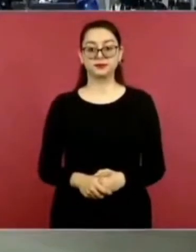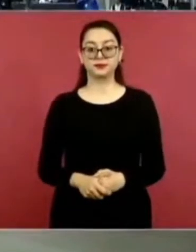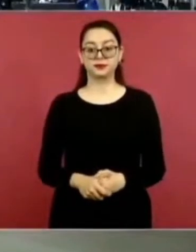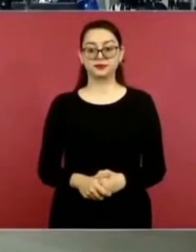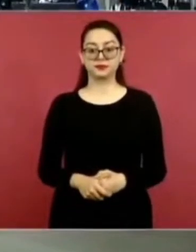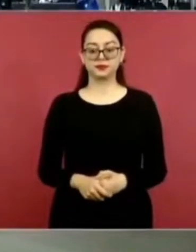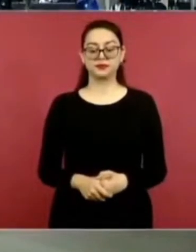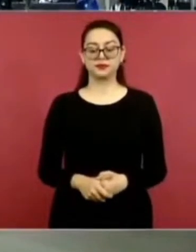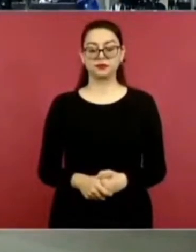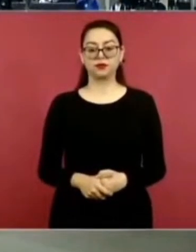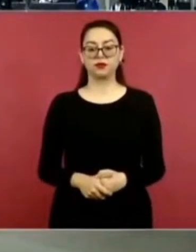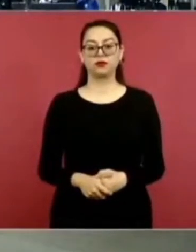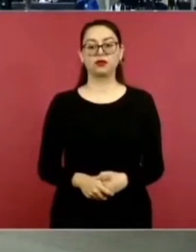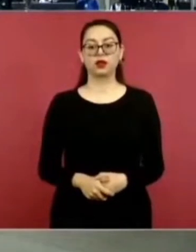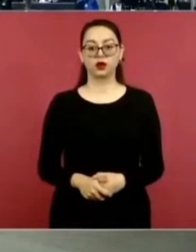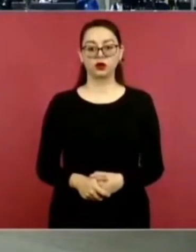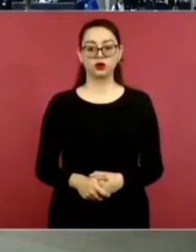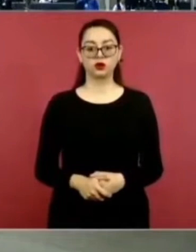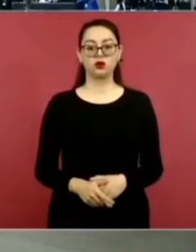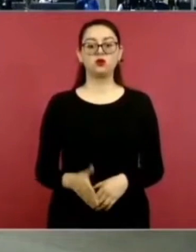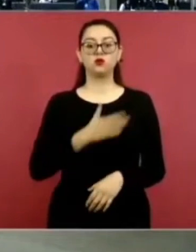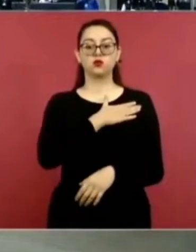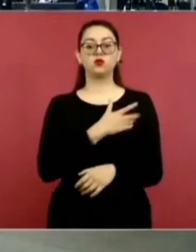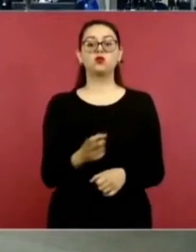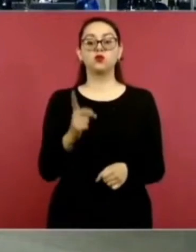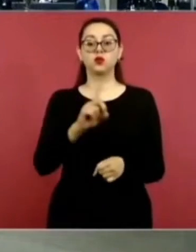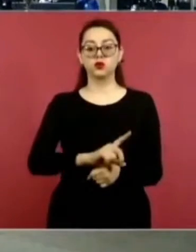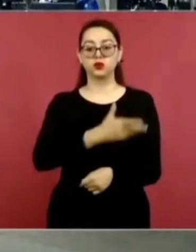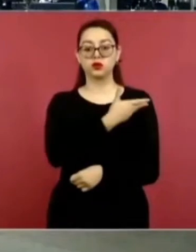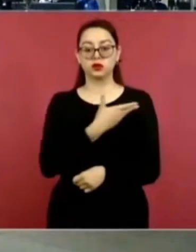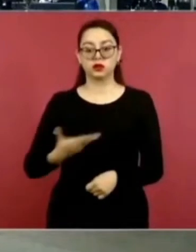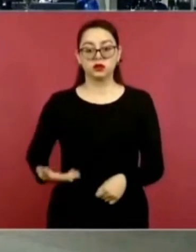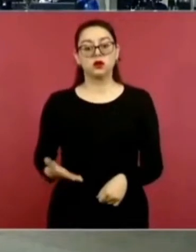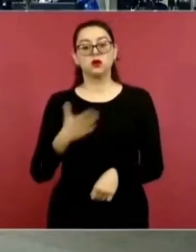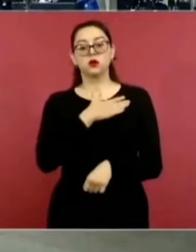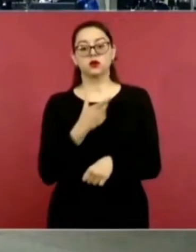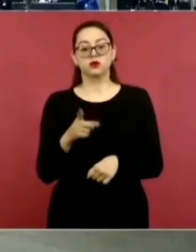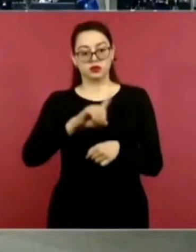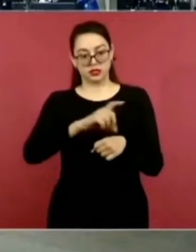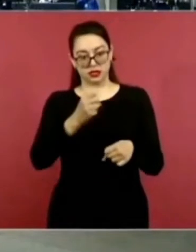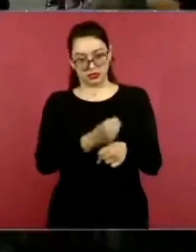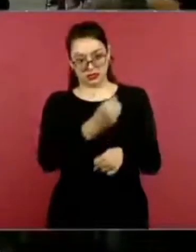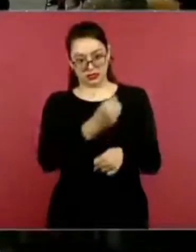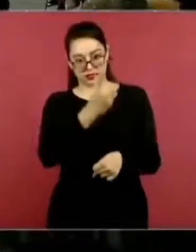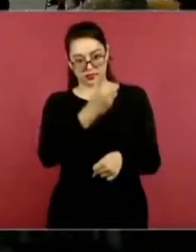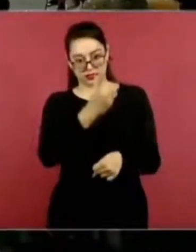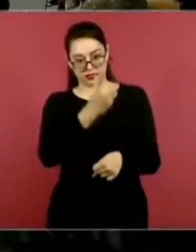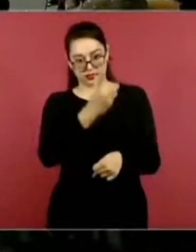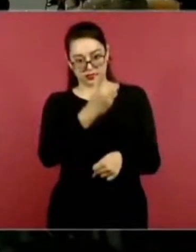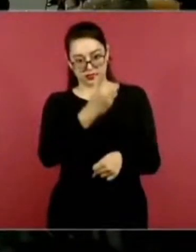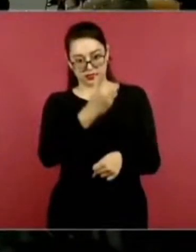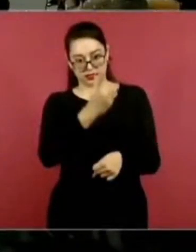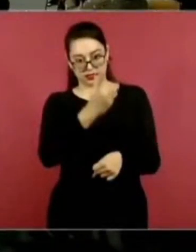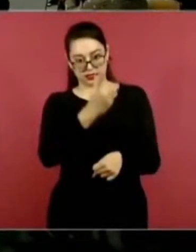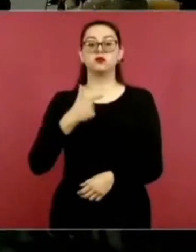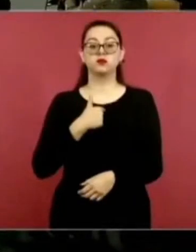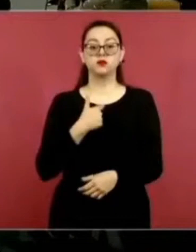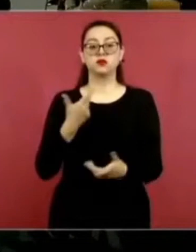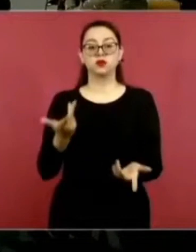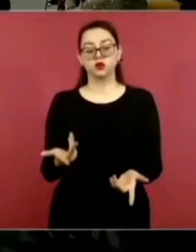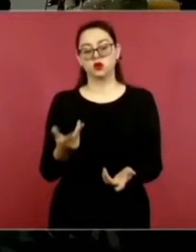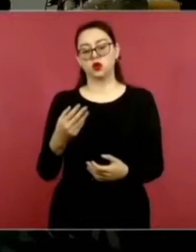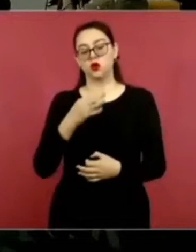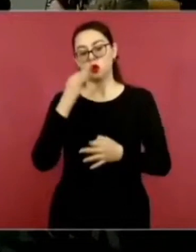Buenos días, señor presidente, secretarios, buenos días. Soy David Pérez de Tejada, del Grupo Audiorama. Como usted sabe, seguramente lo sabe, señor presidente, Audiorama